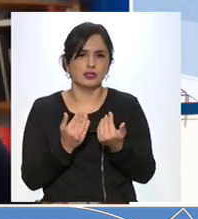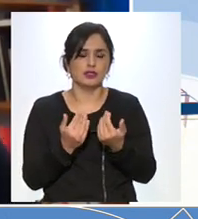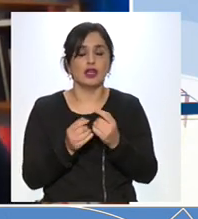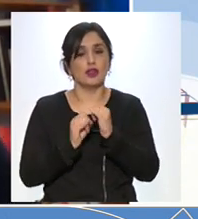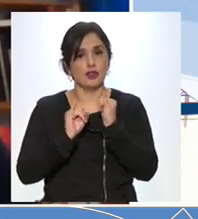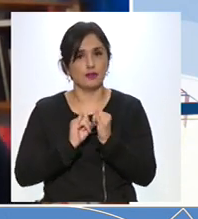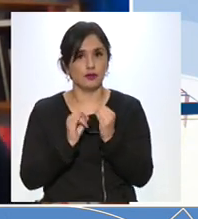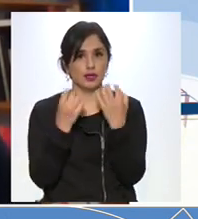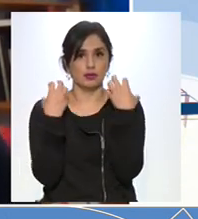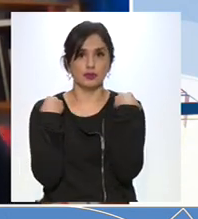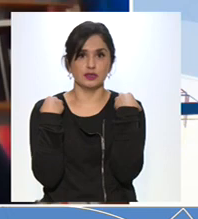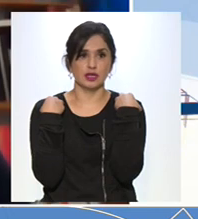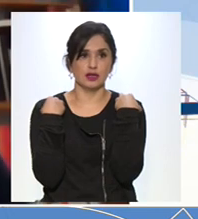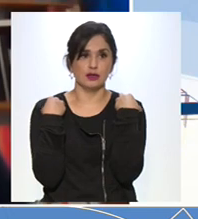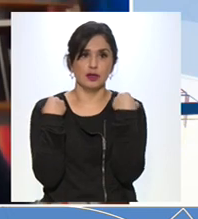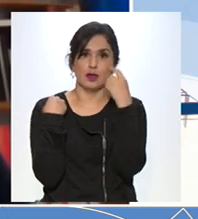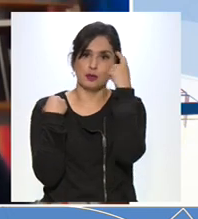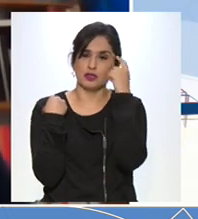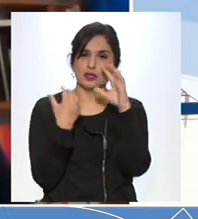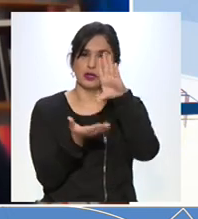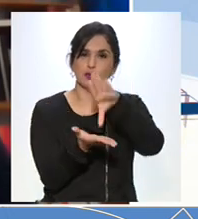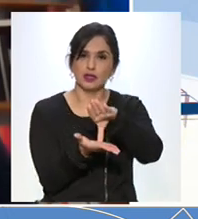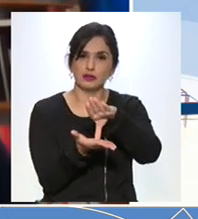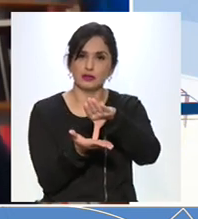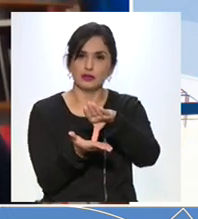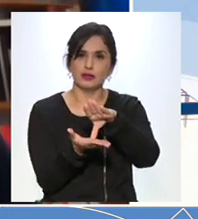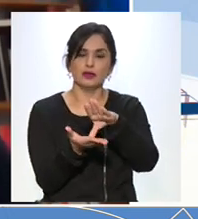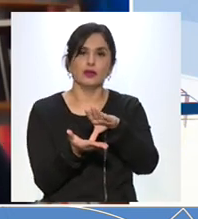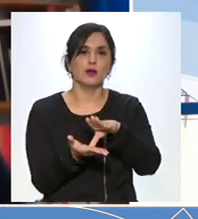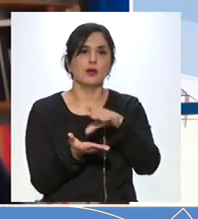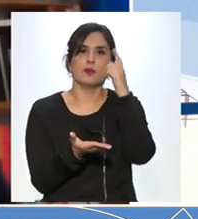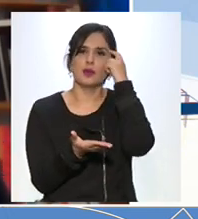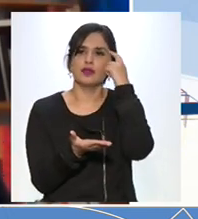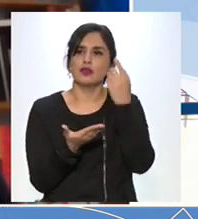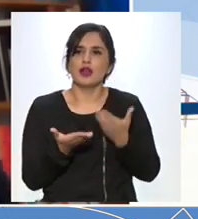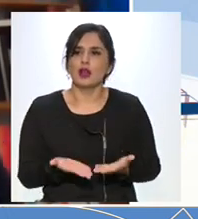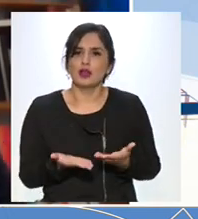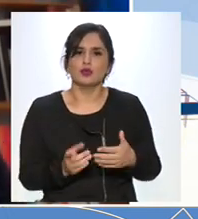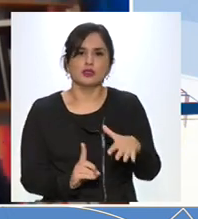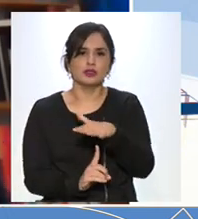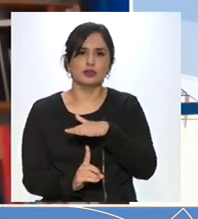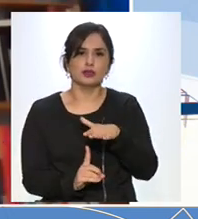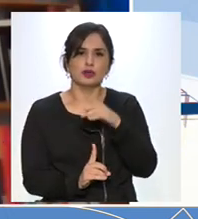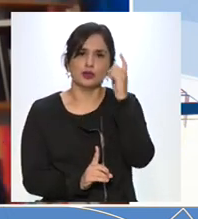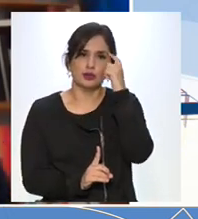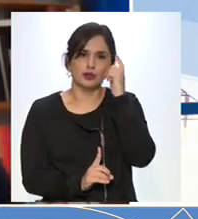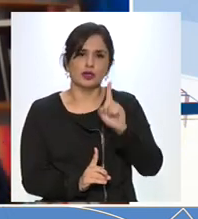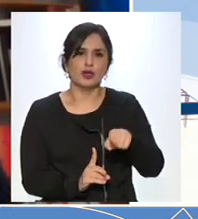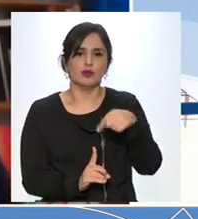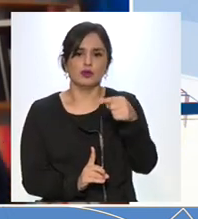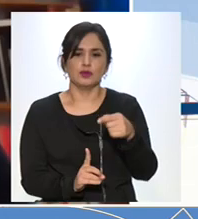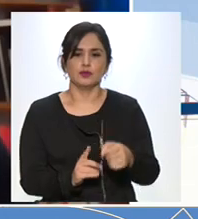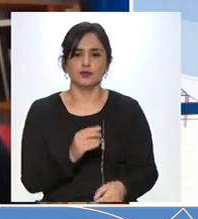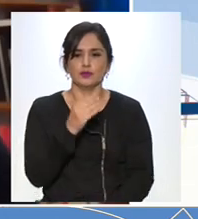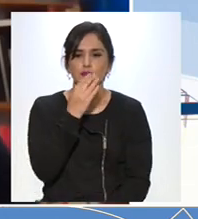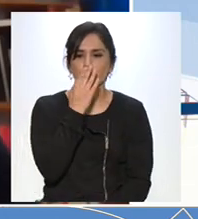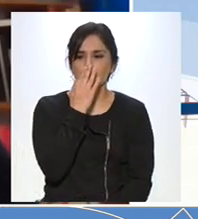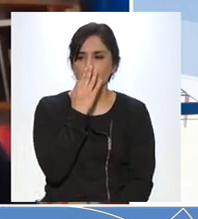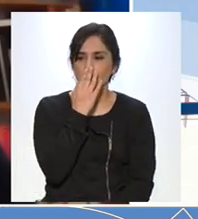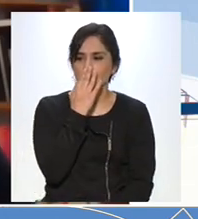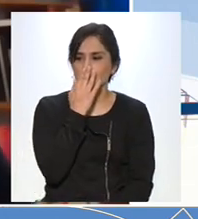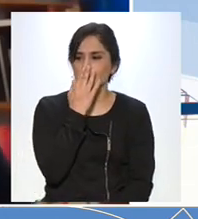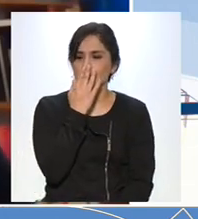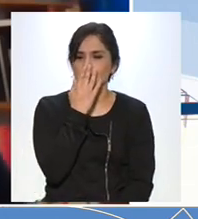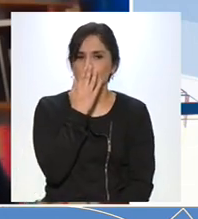responsablemente de este Senado pensar en el país, pensar en la coyuntura actual, pero también pensar en la que viene. Muchas gracias,